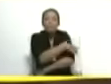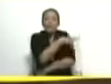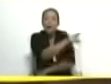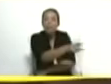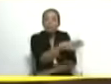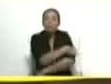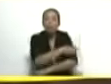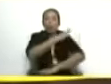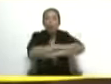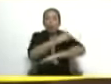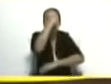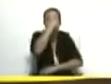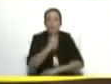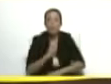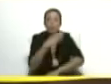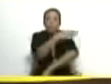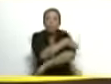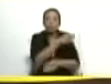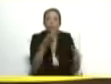es la oligarquía.